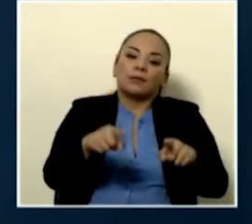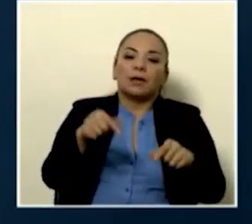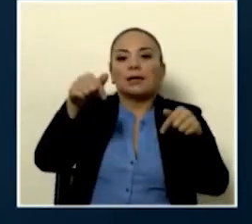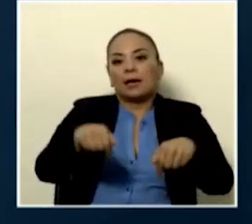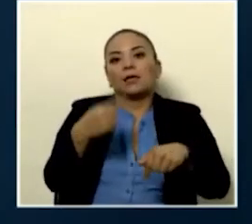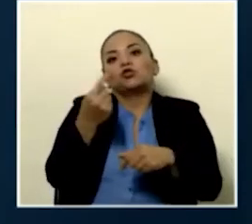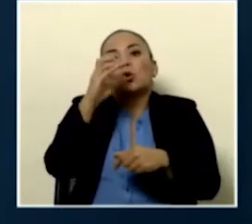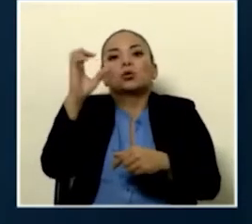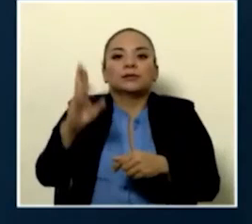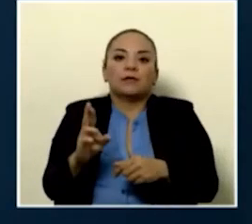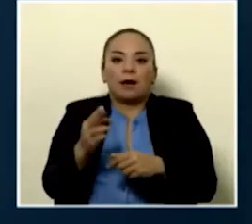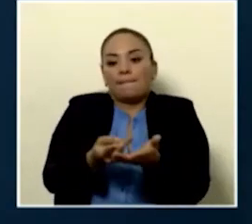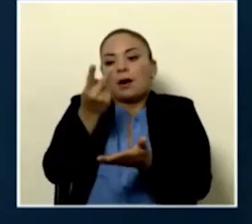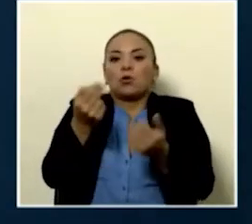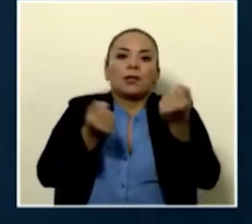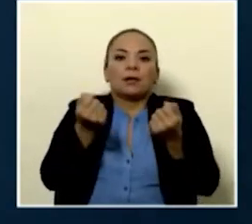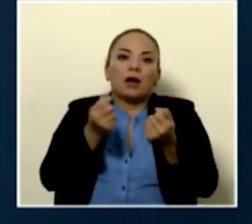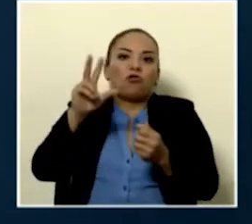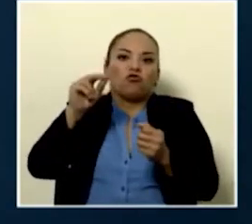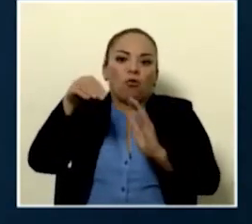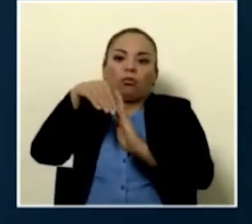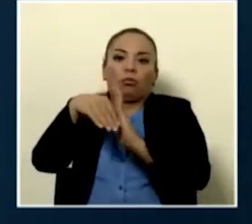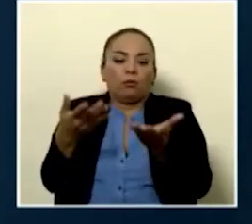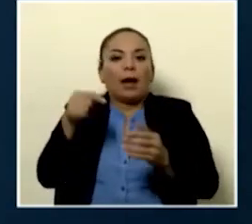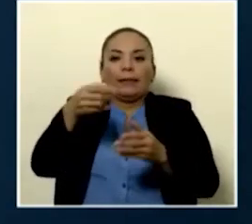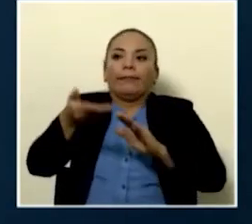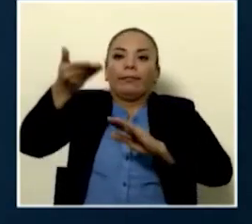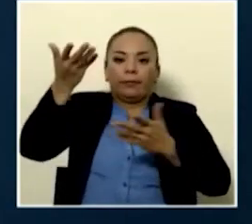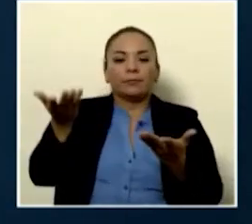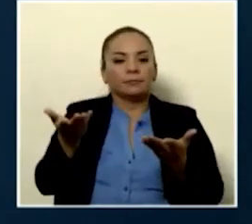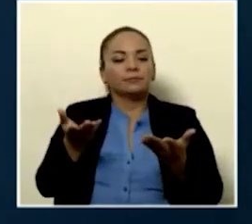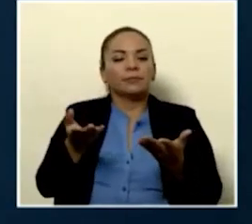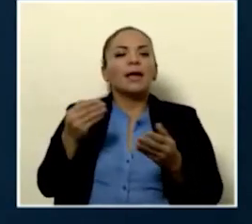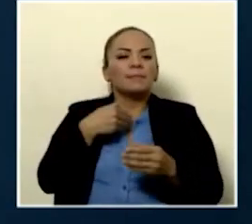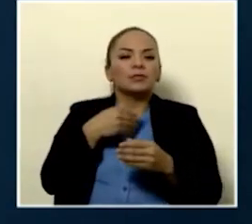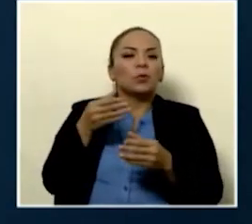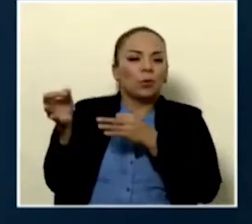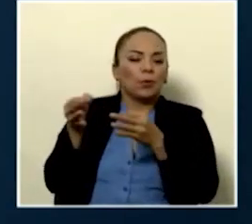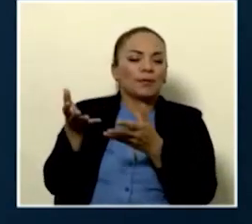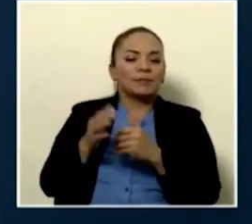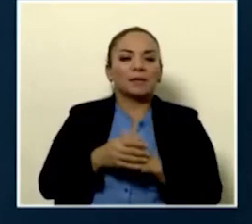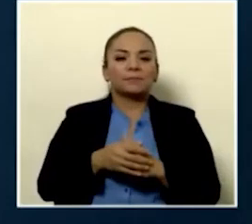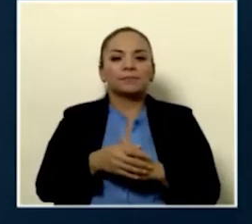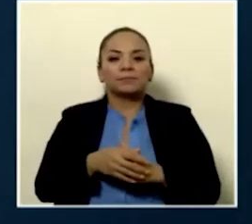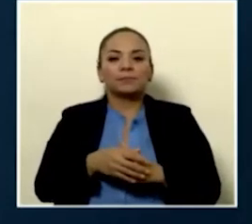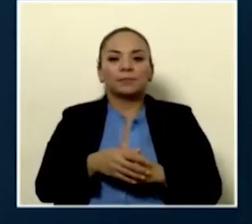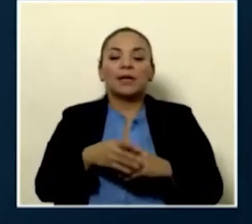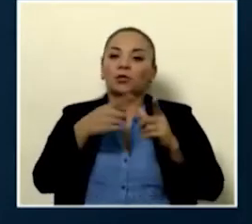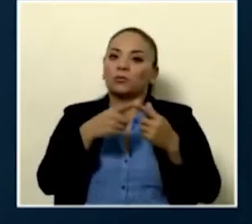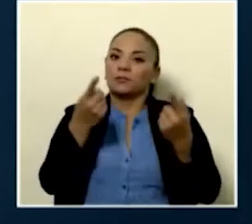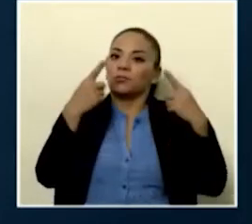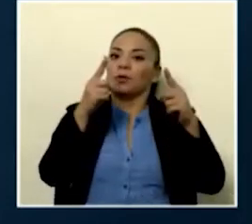no se deprecian. Él les va a dar los detalles técnicos. Pero sí, los oímos. Además, se arregló